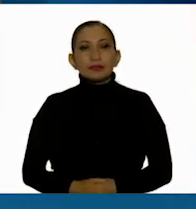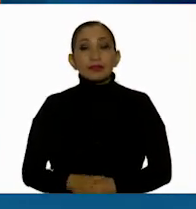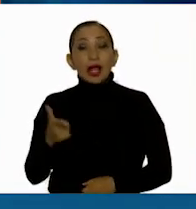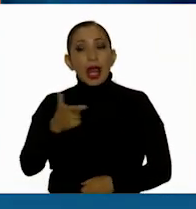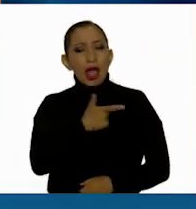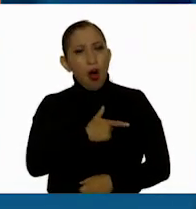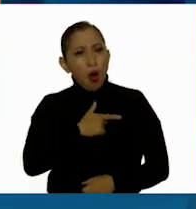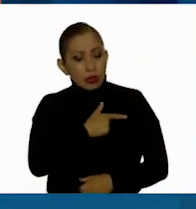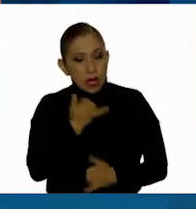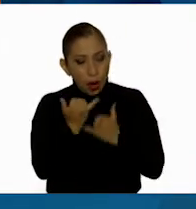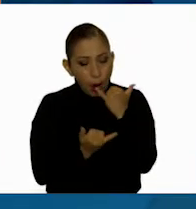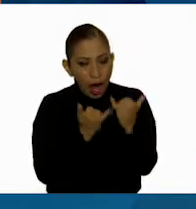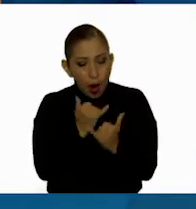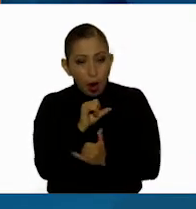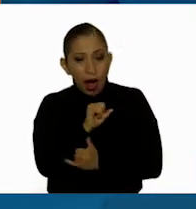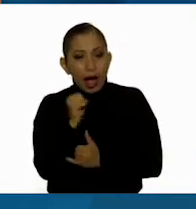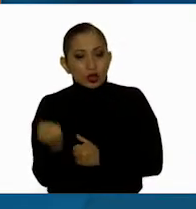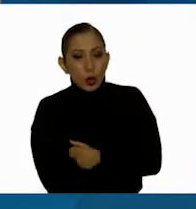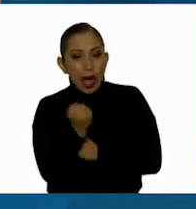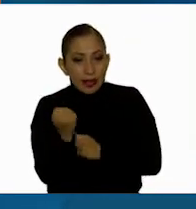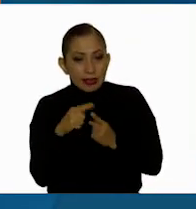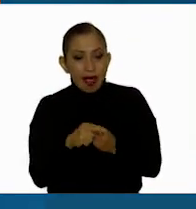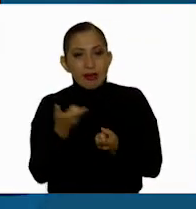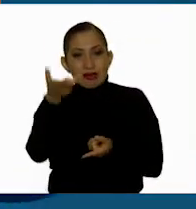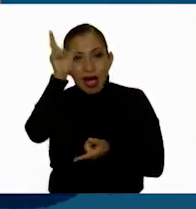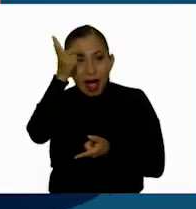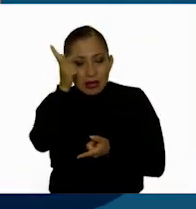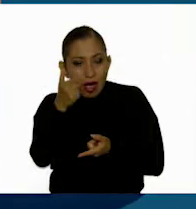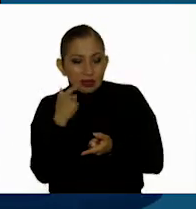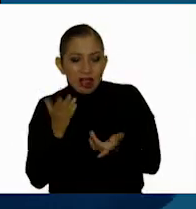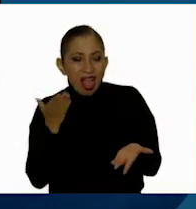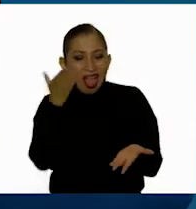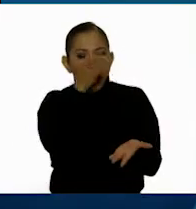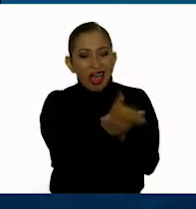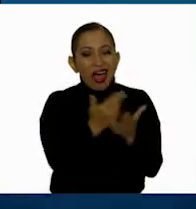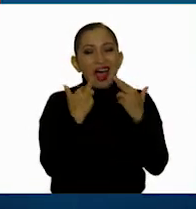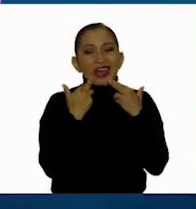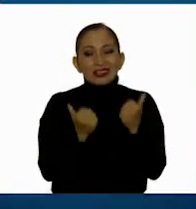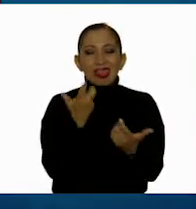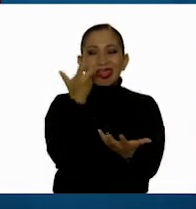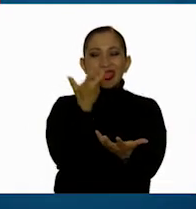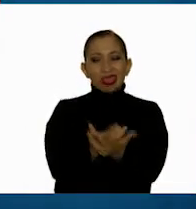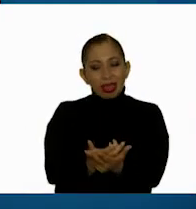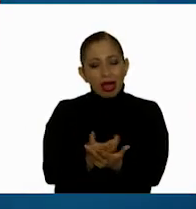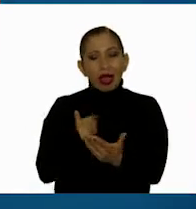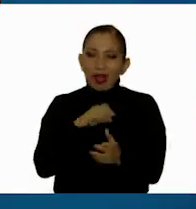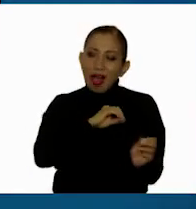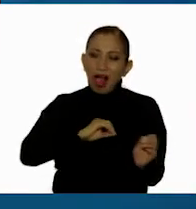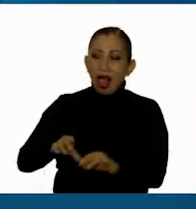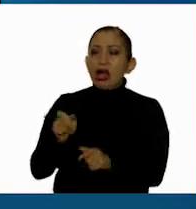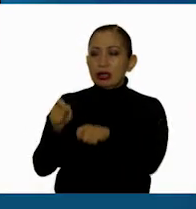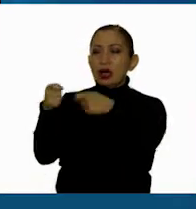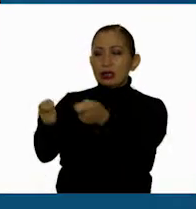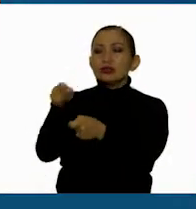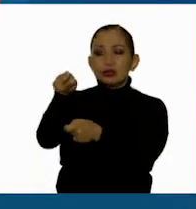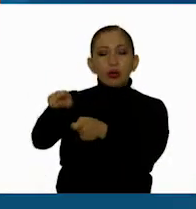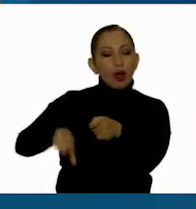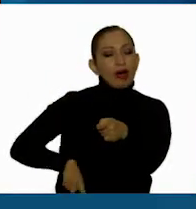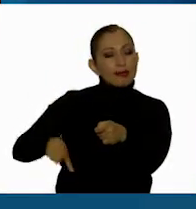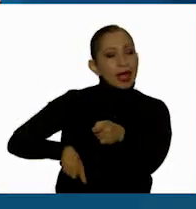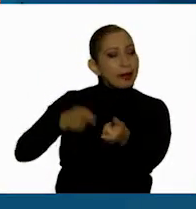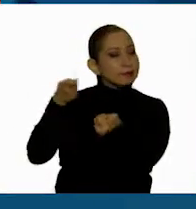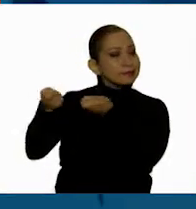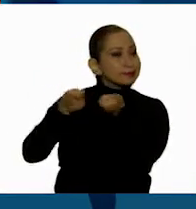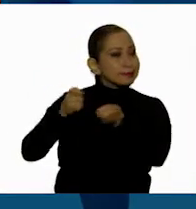Apasionado por los juegos de azar y las peleas de gallos, solía retirarse a su hacienda cercana a Veracruz, dejando a otros las riendas de la